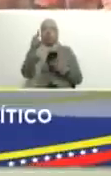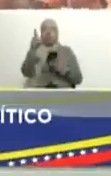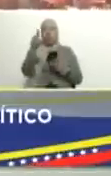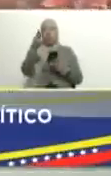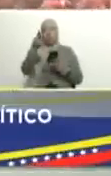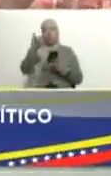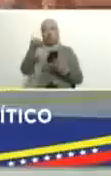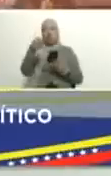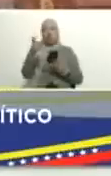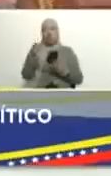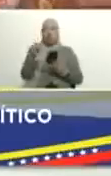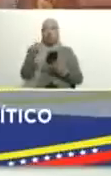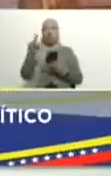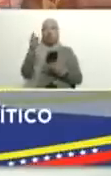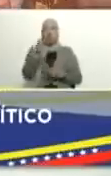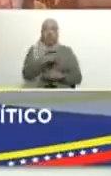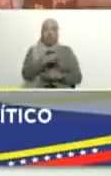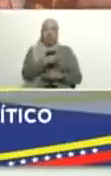Venevisión.